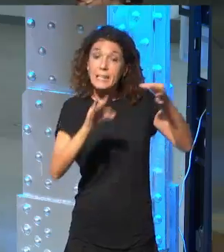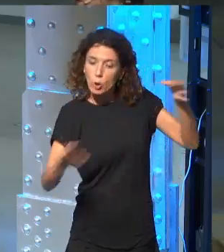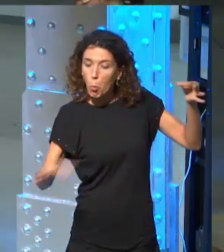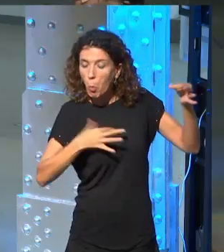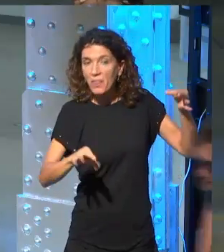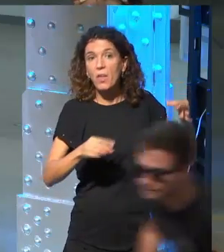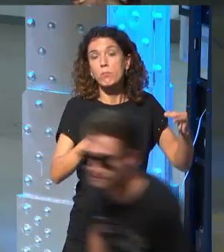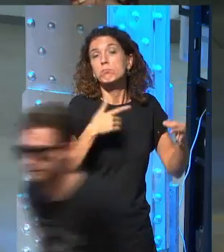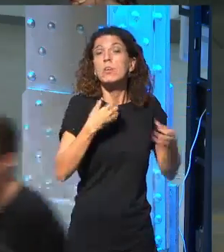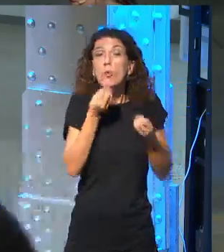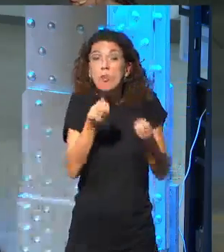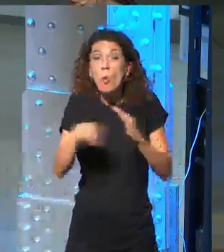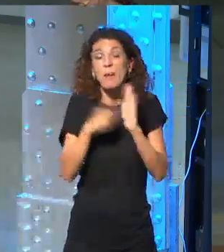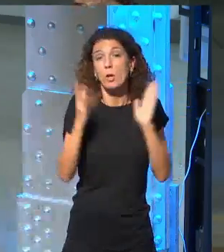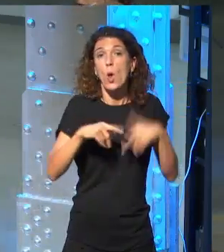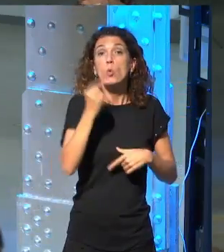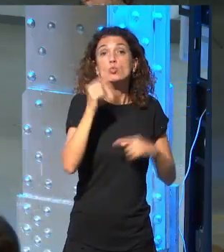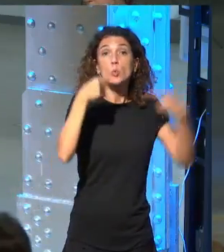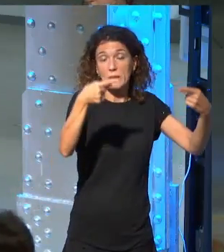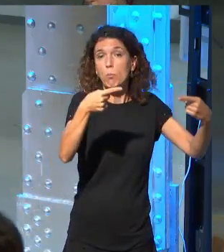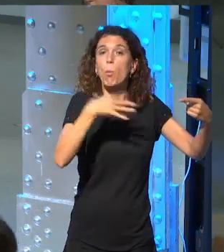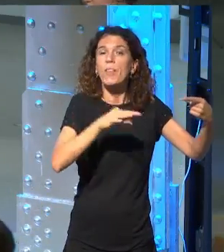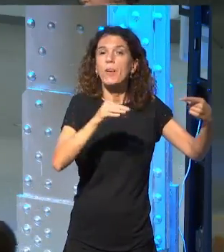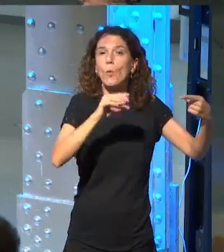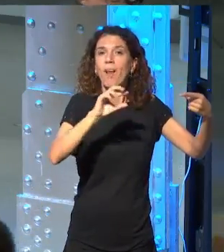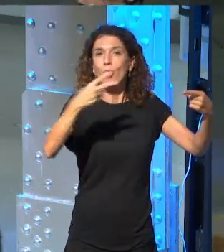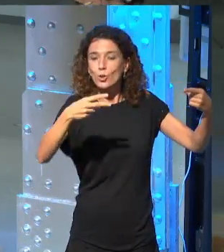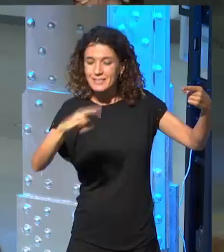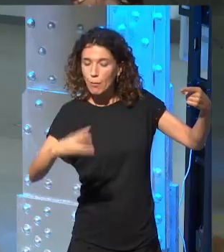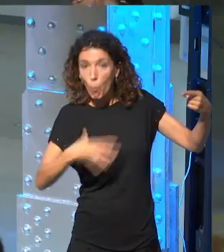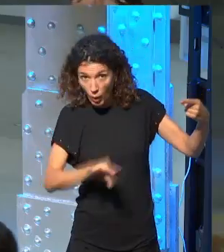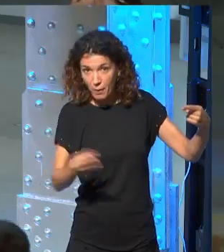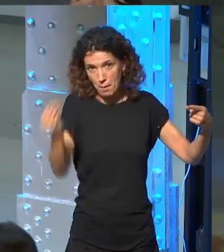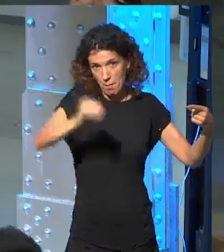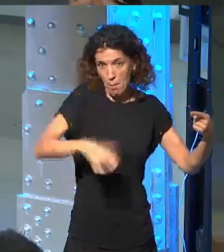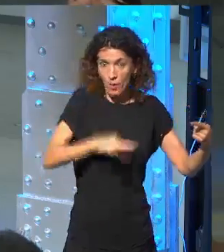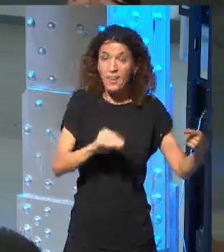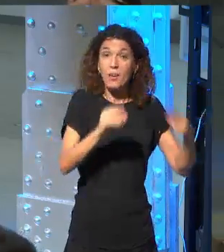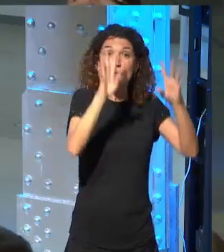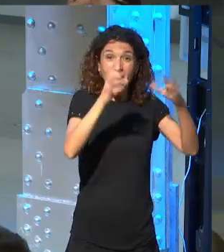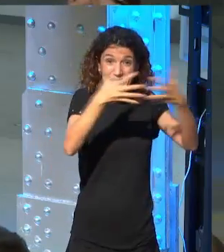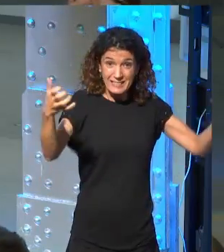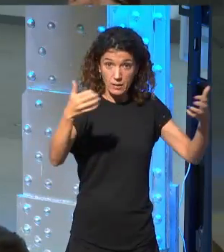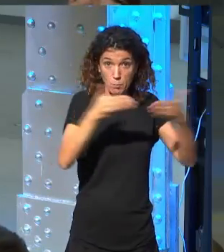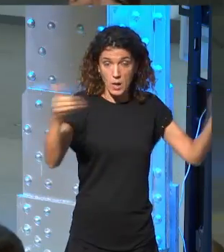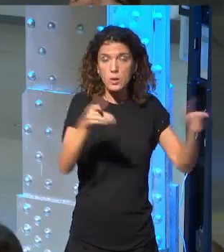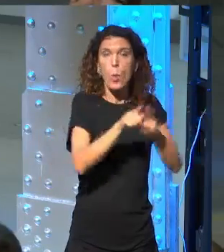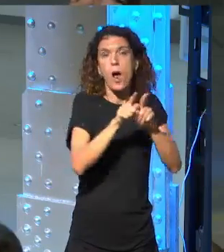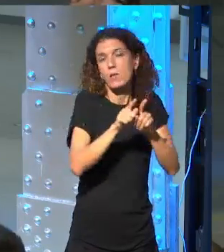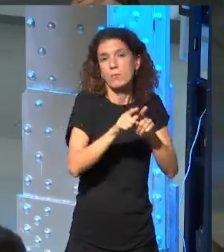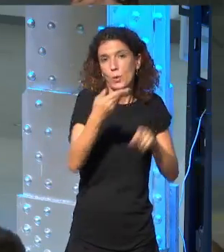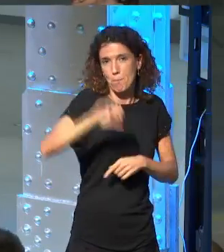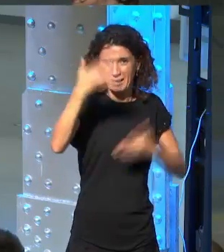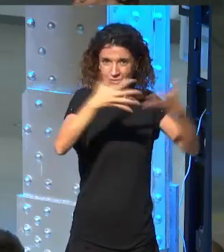si no cabía toda la información en un solo tuit, pues la dosificas en dos. Pero este digamos que sí que tenía que contener un poco la premisa, ¿no?